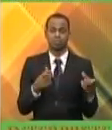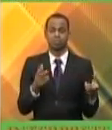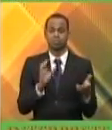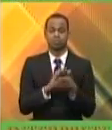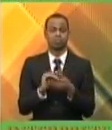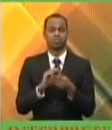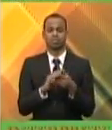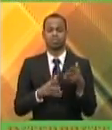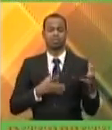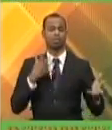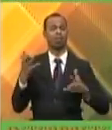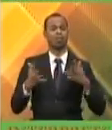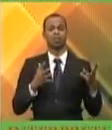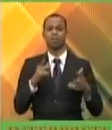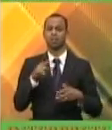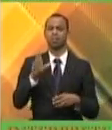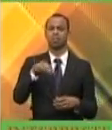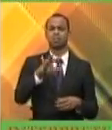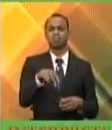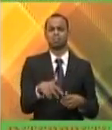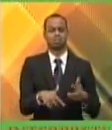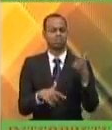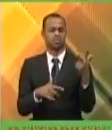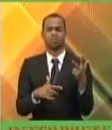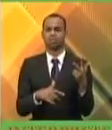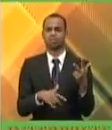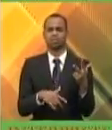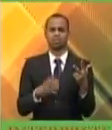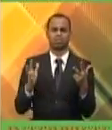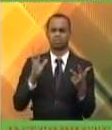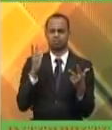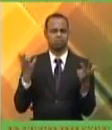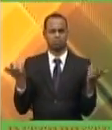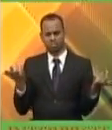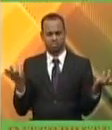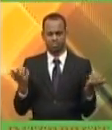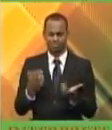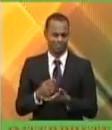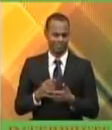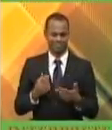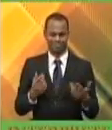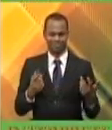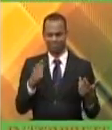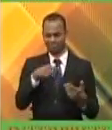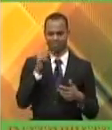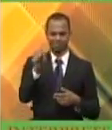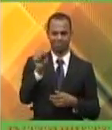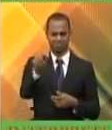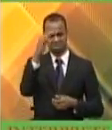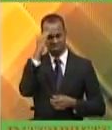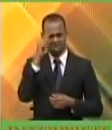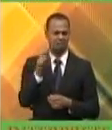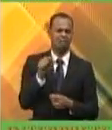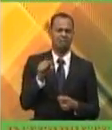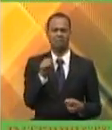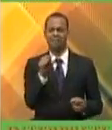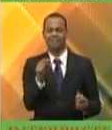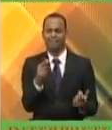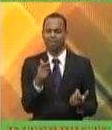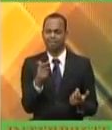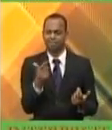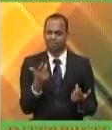que alguien le dijo trail y el hélices y 3 y ya asumen que sí que él sabe algo y ya